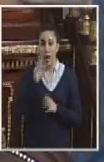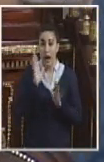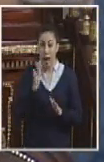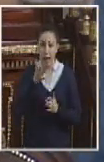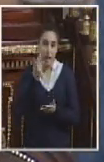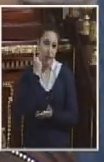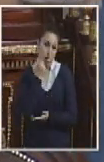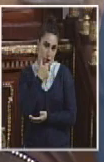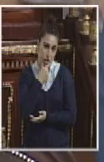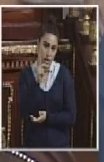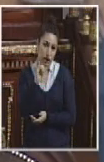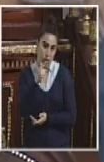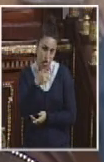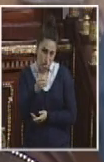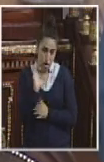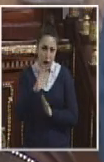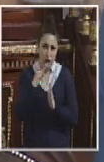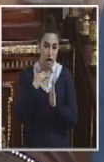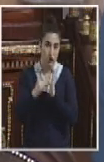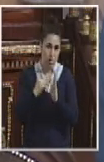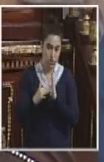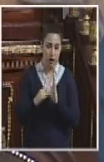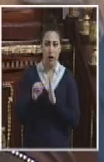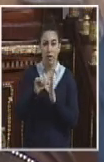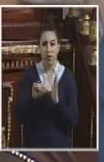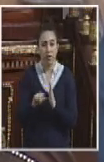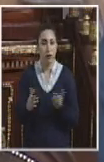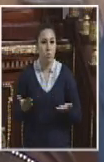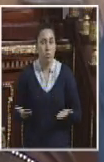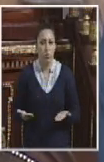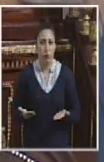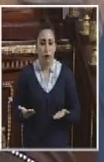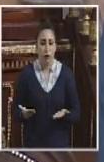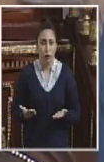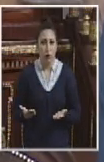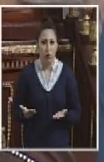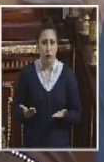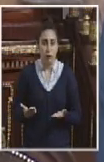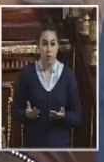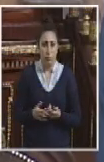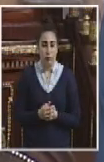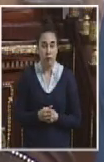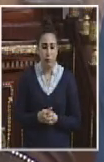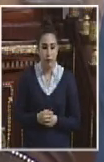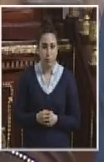el diputado Diego el artículo